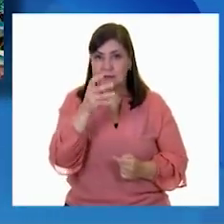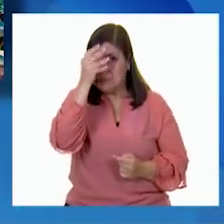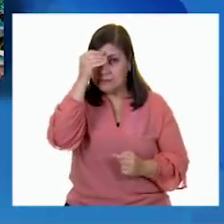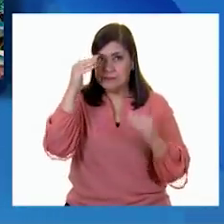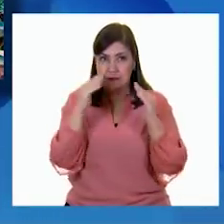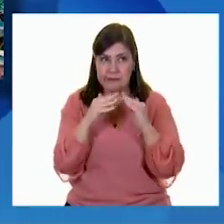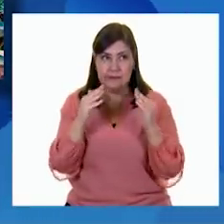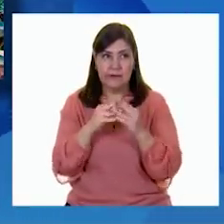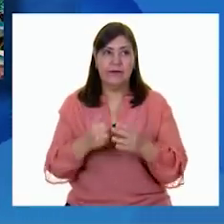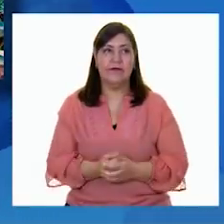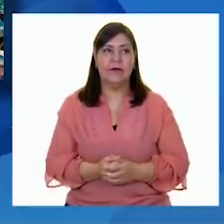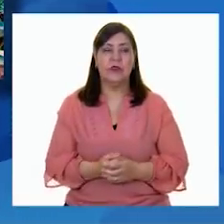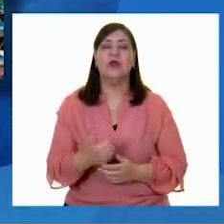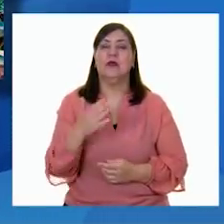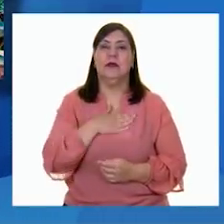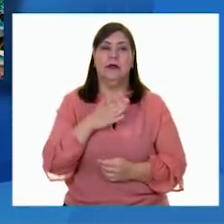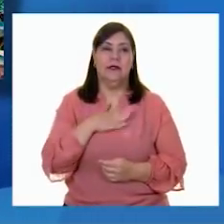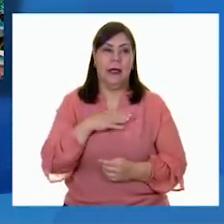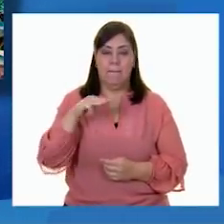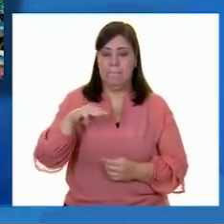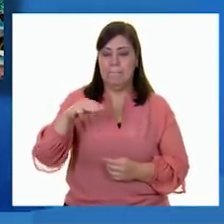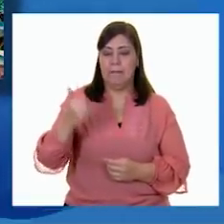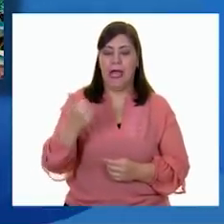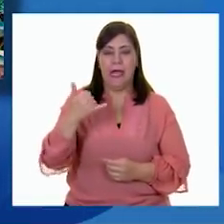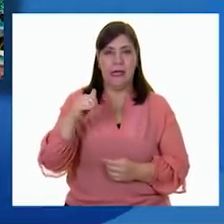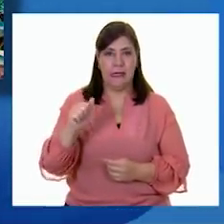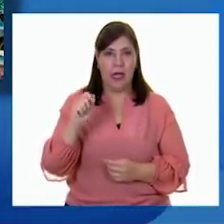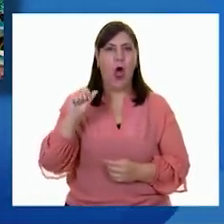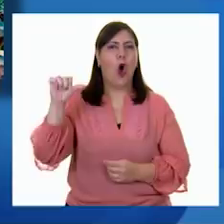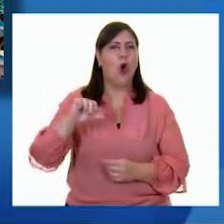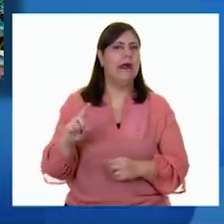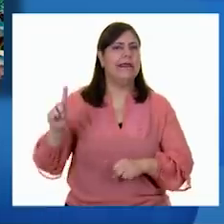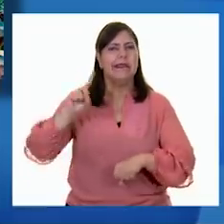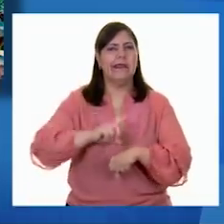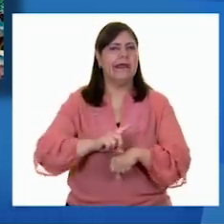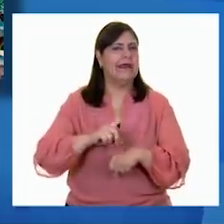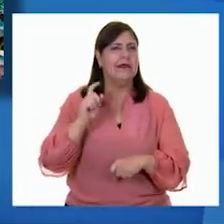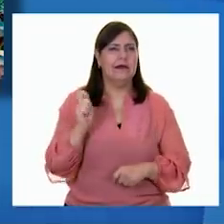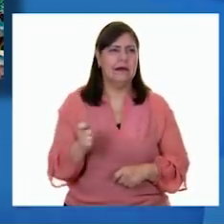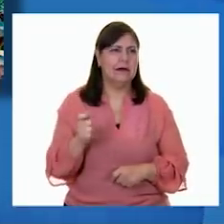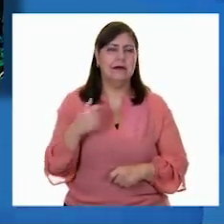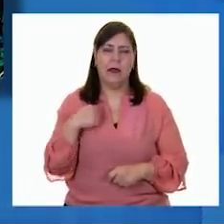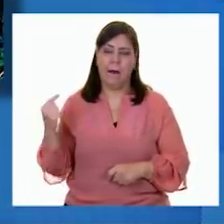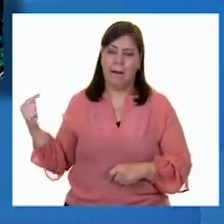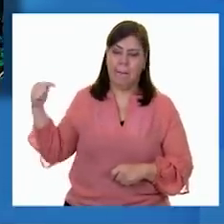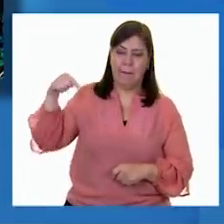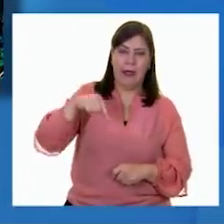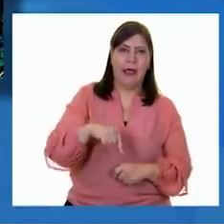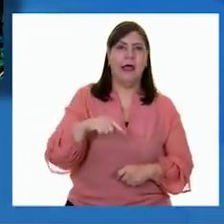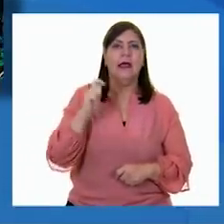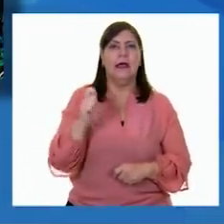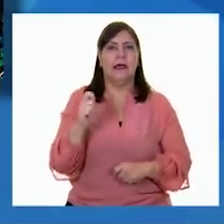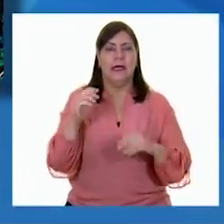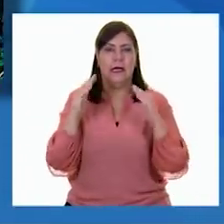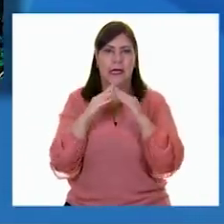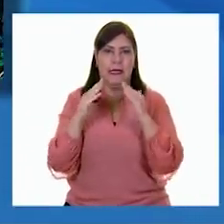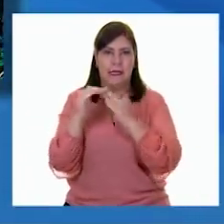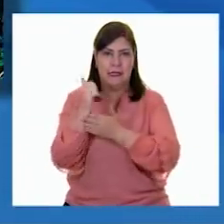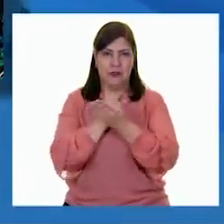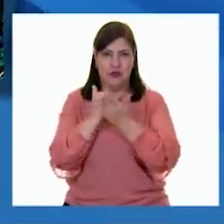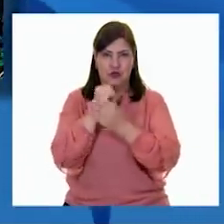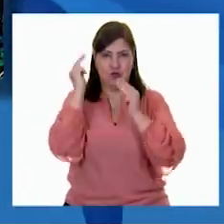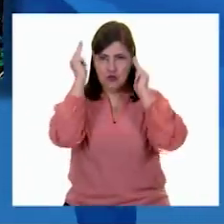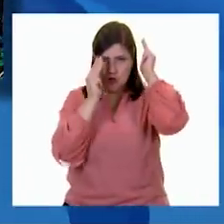en Casa? Yo soy Maya y el día de hoy me encuentro en la Casa Azul Museo